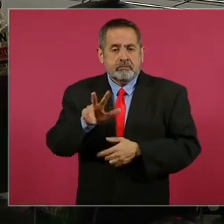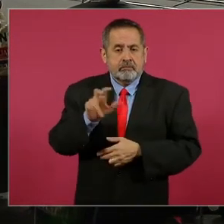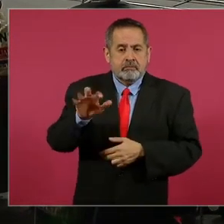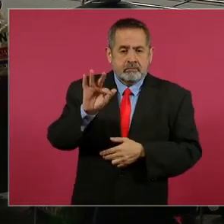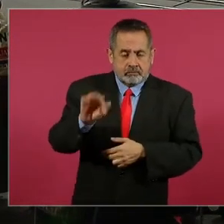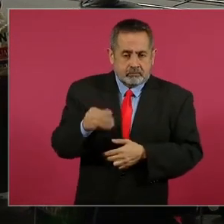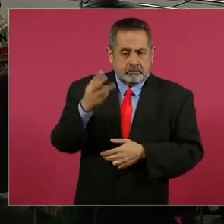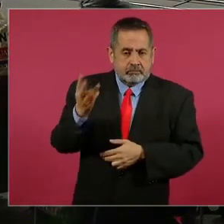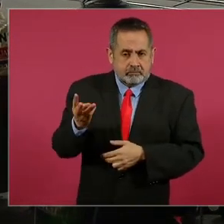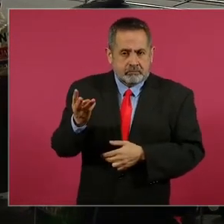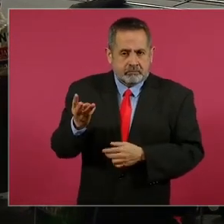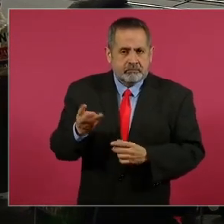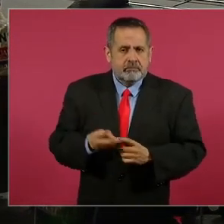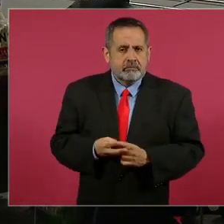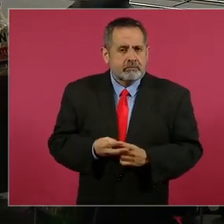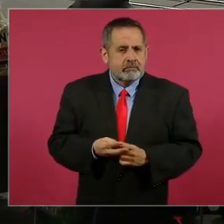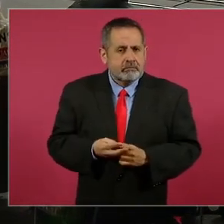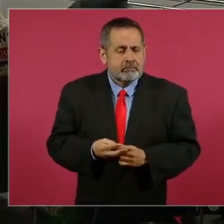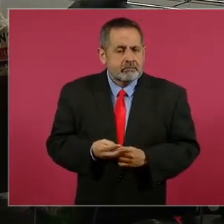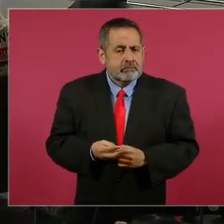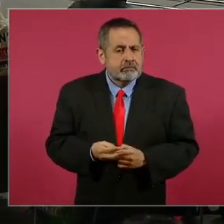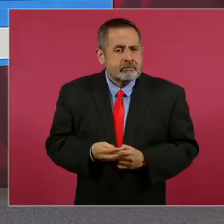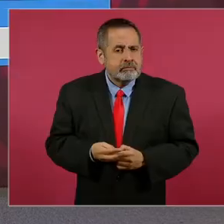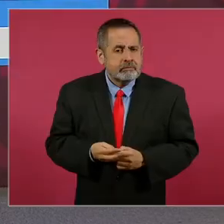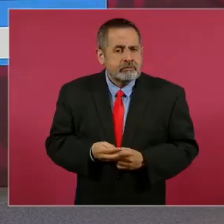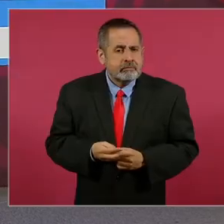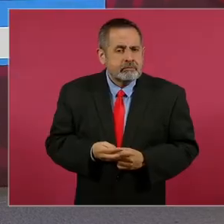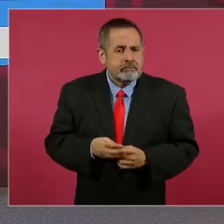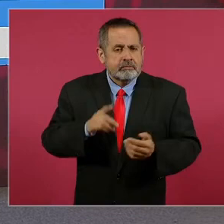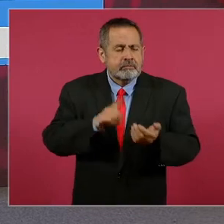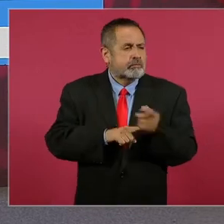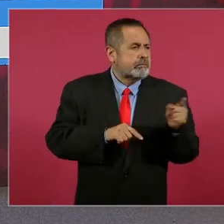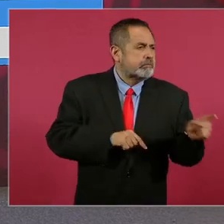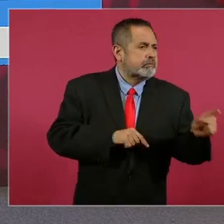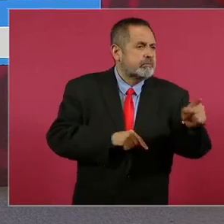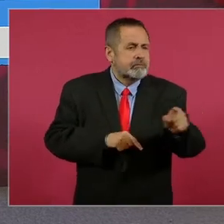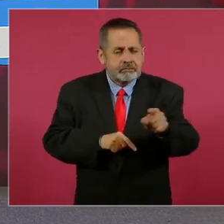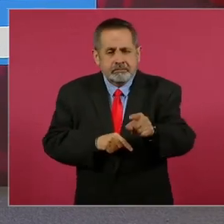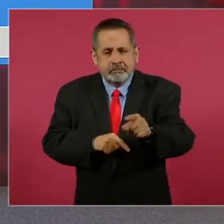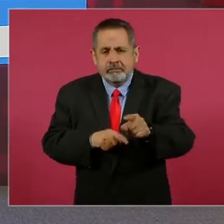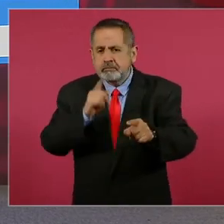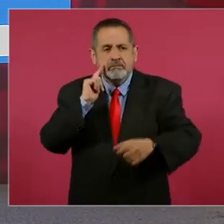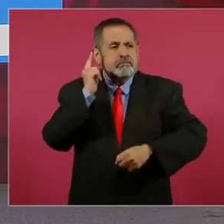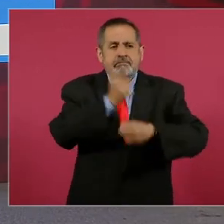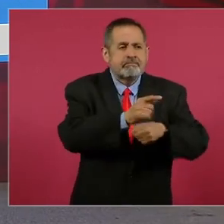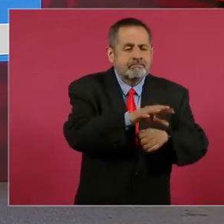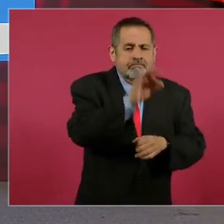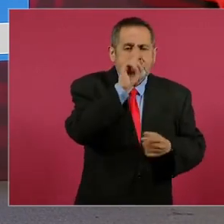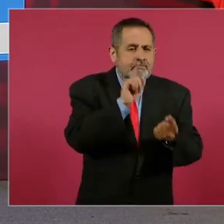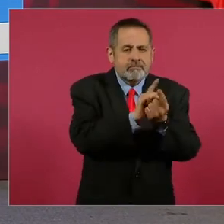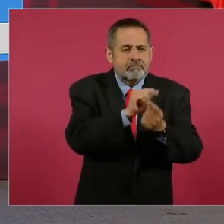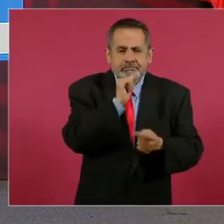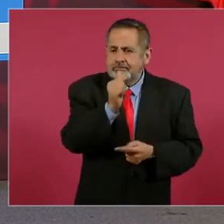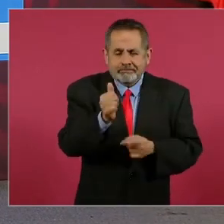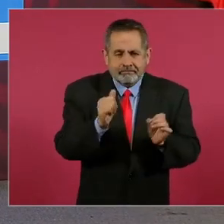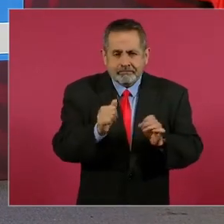17.843 están ubicados pero no localizados, es decir, se